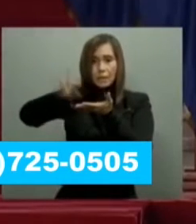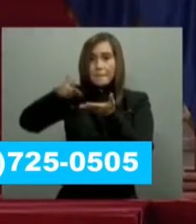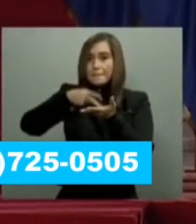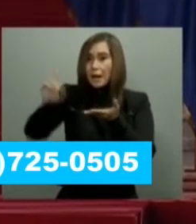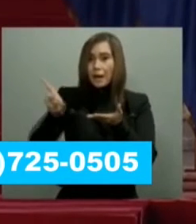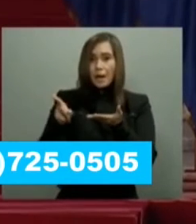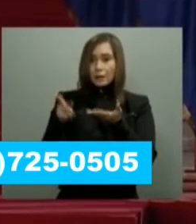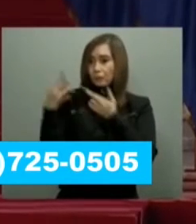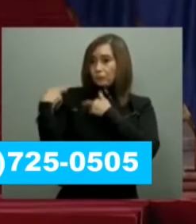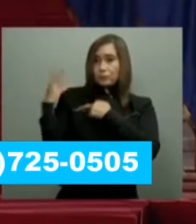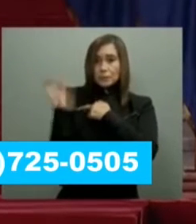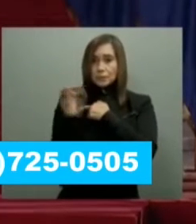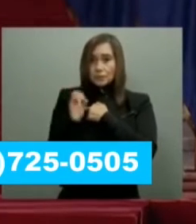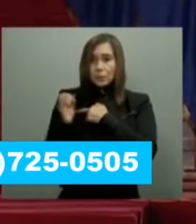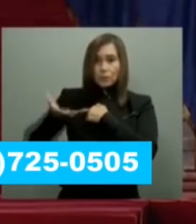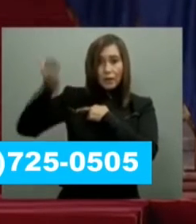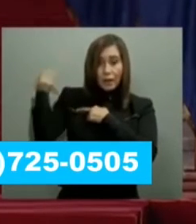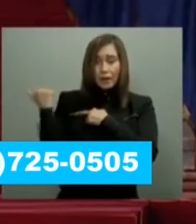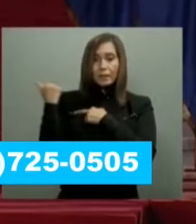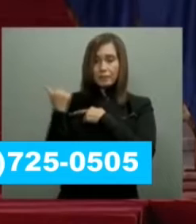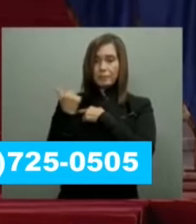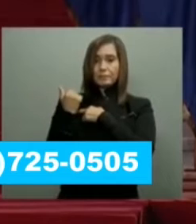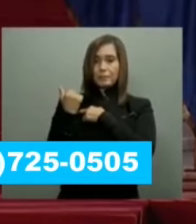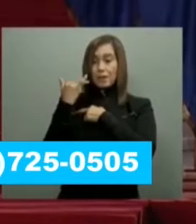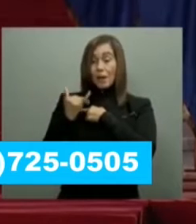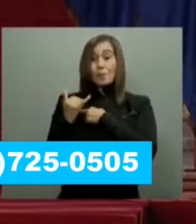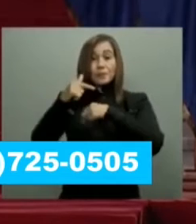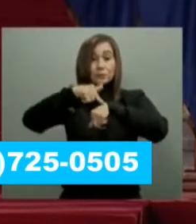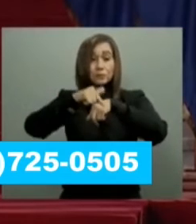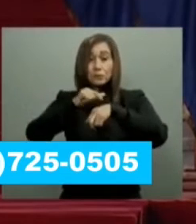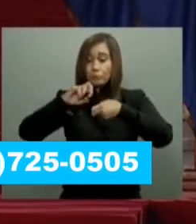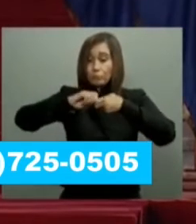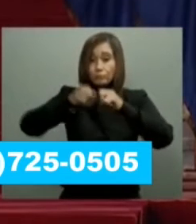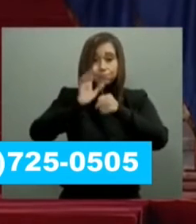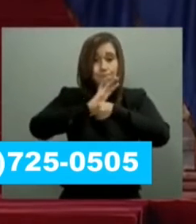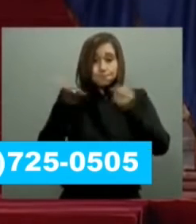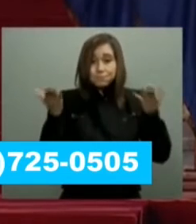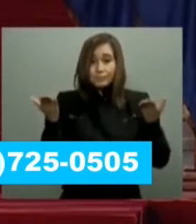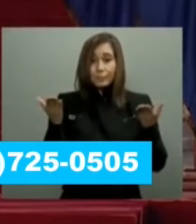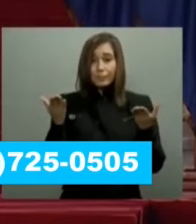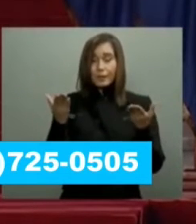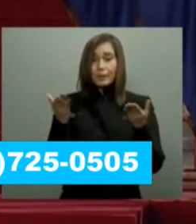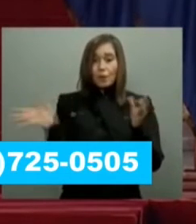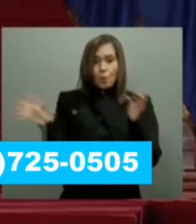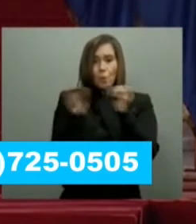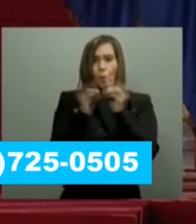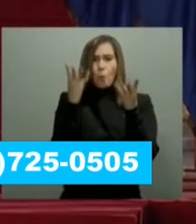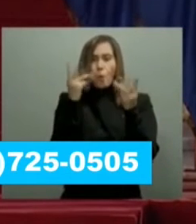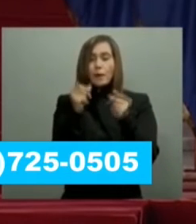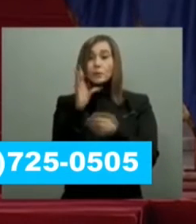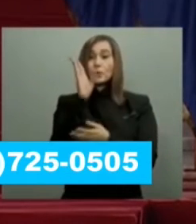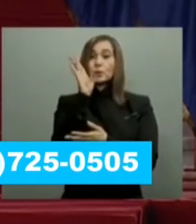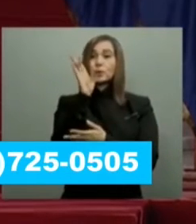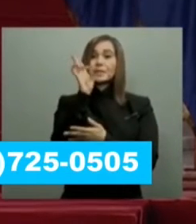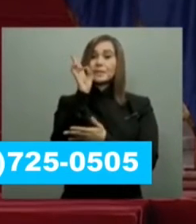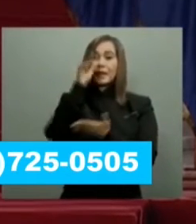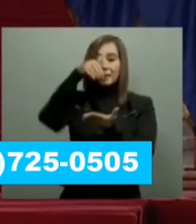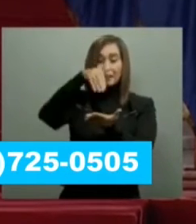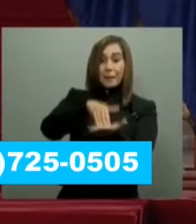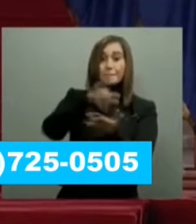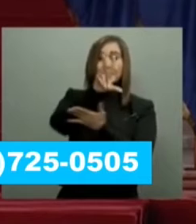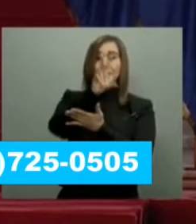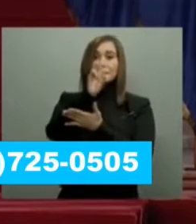a los empleos no se refirió a eso pero sus funcionarios ya van dando la luz a los